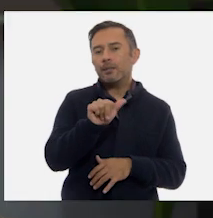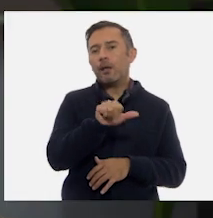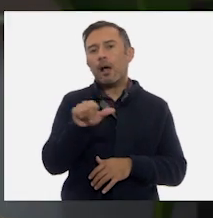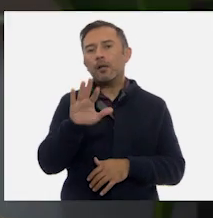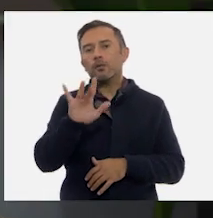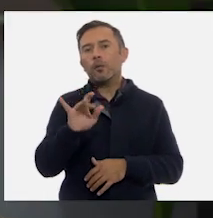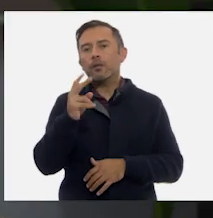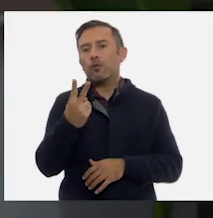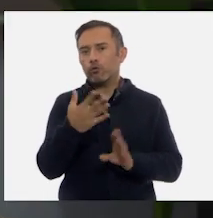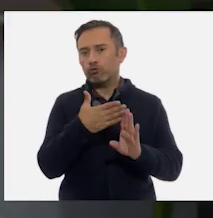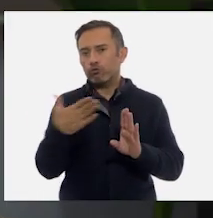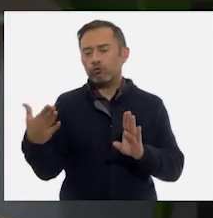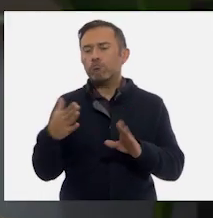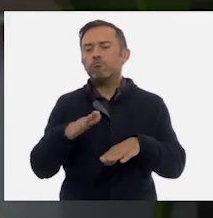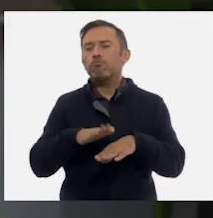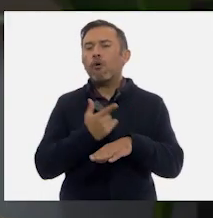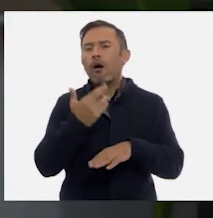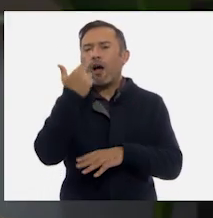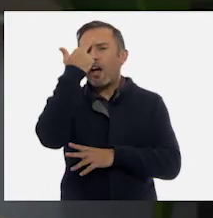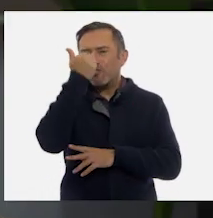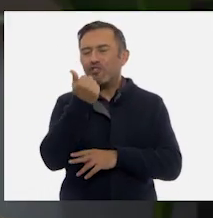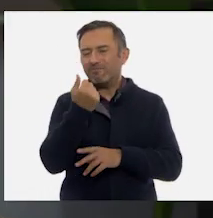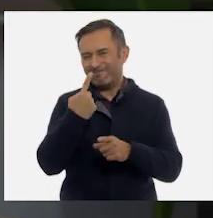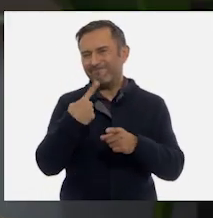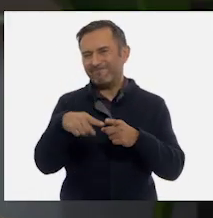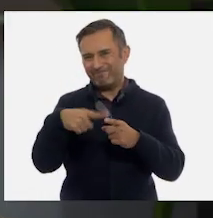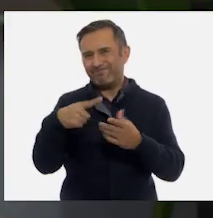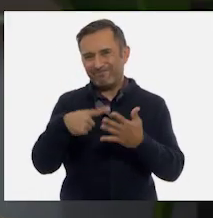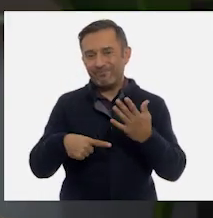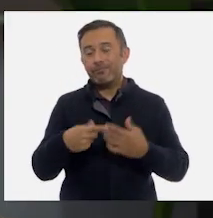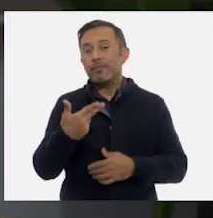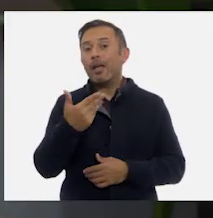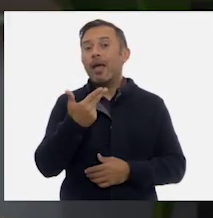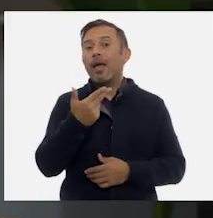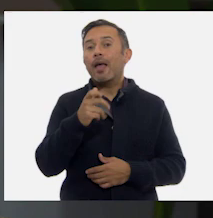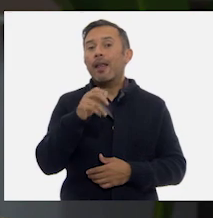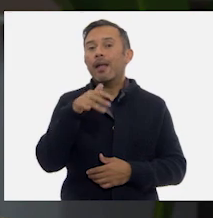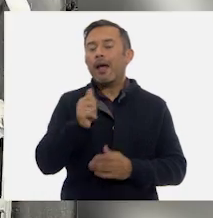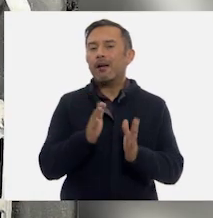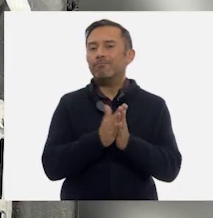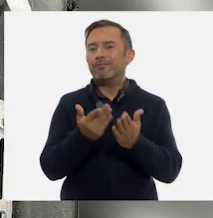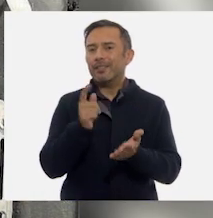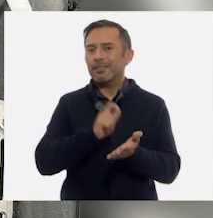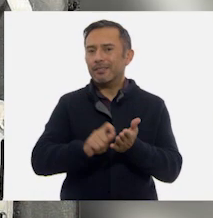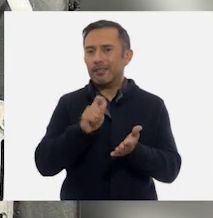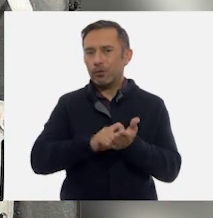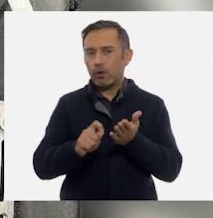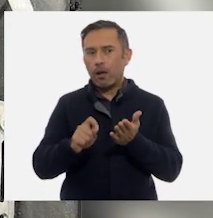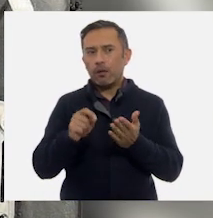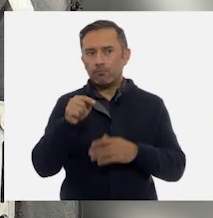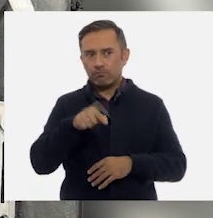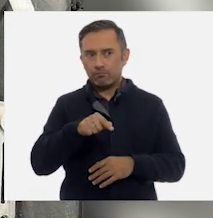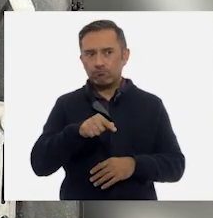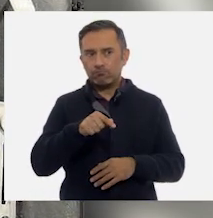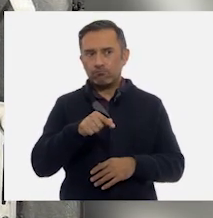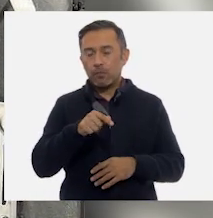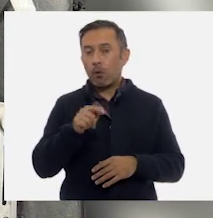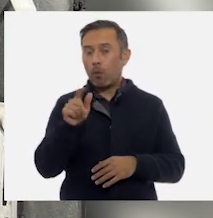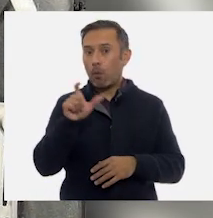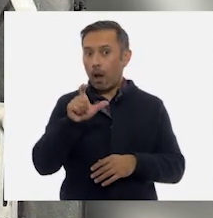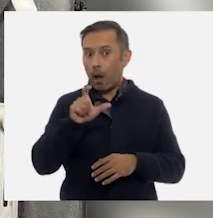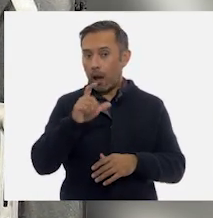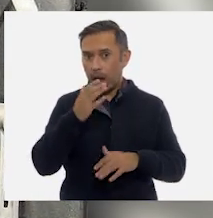razones, porque se está gestando ya la Elena escritora que va, digamos, a estallar cuando regrese a